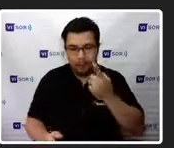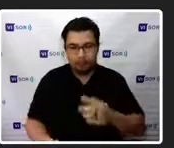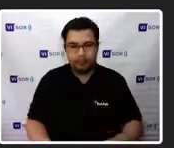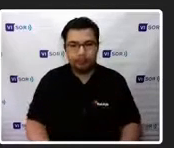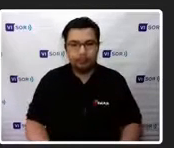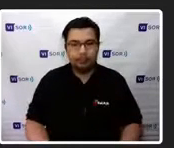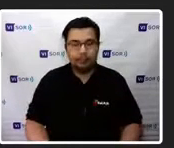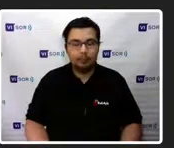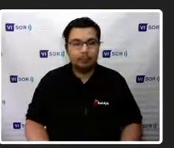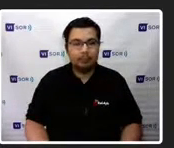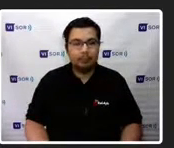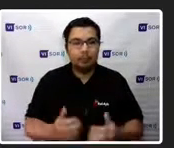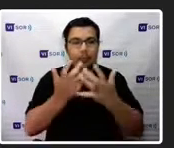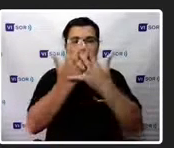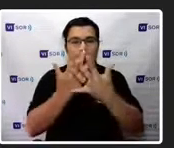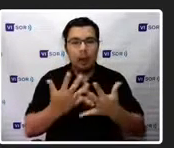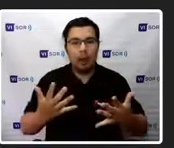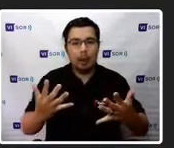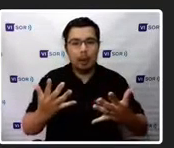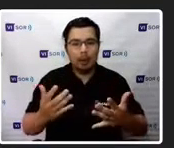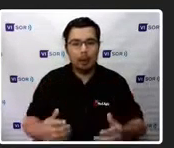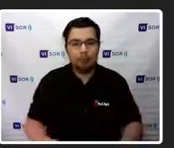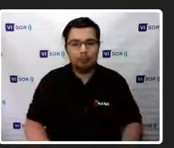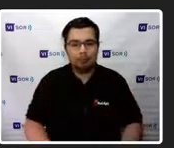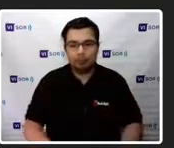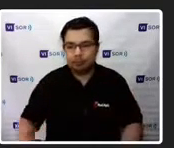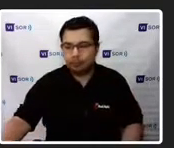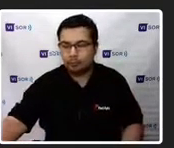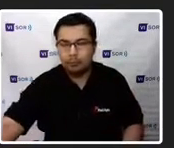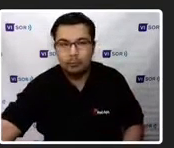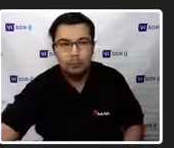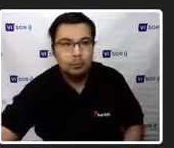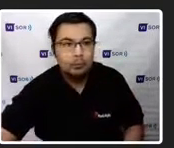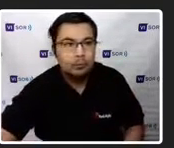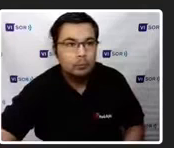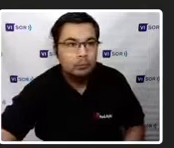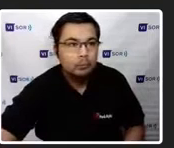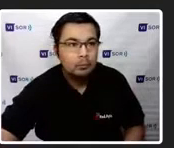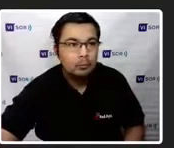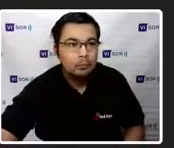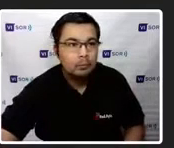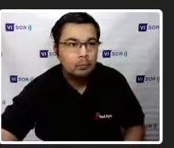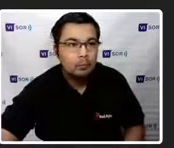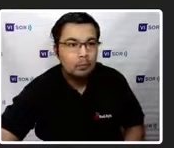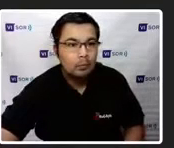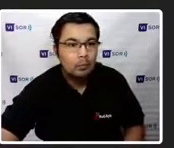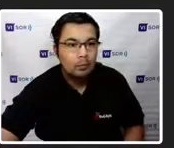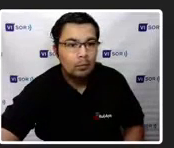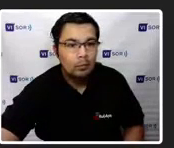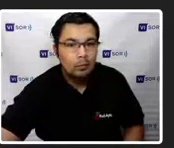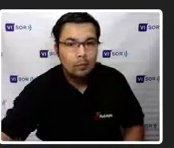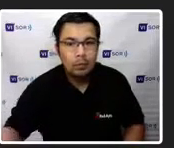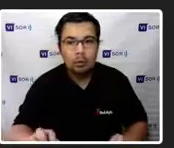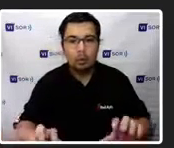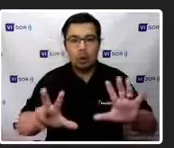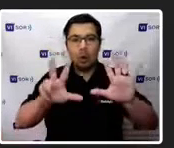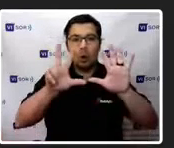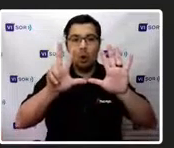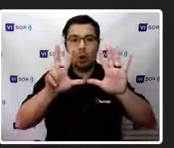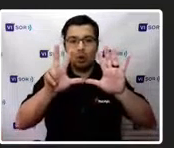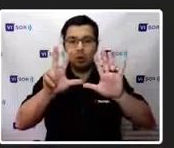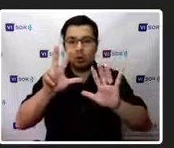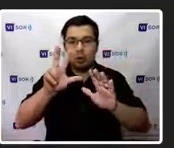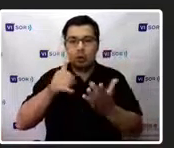Bueno, la malla de ecoturismo se divide en 8 semestres. Ya como les mencioné anteriormente, la primera parte